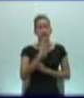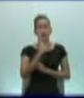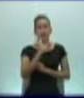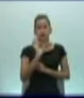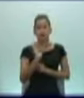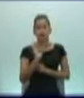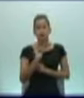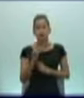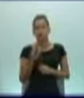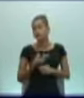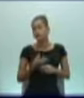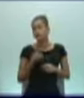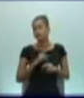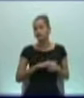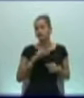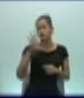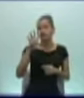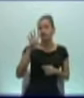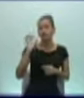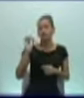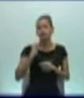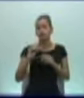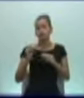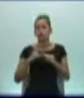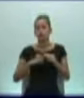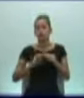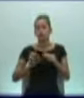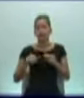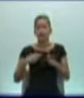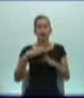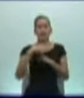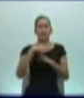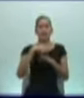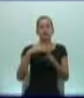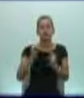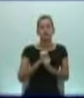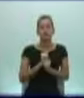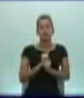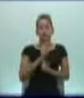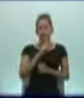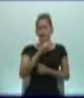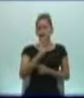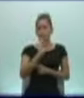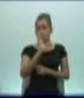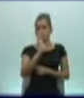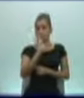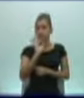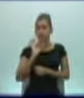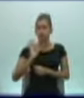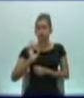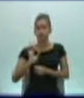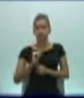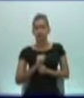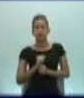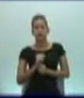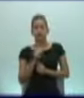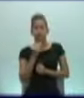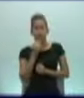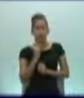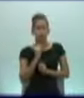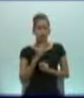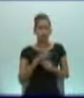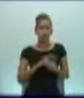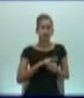de 50 sobre 100, es la mitad de ese total. El 20%, que puede ser